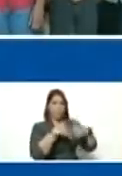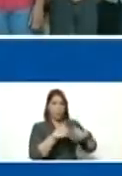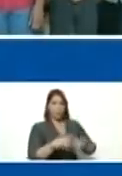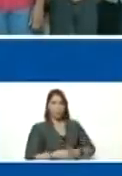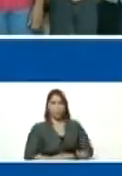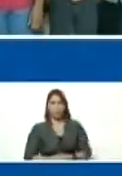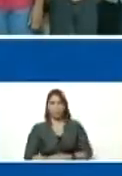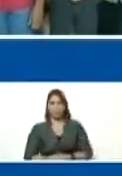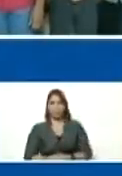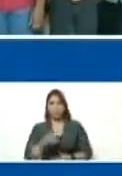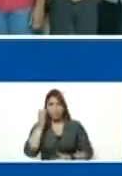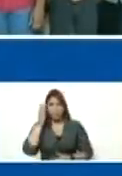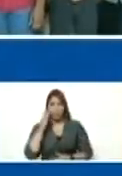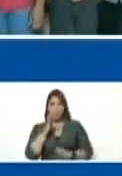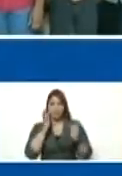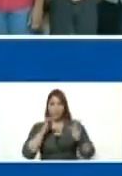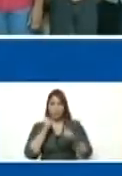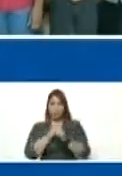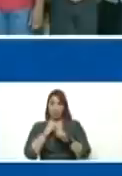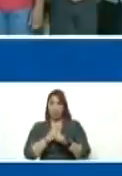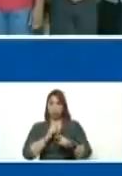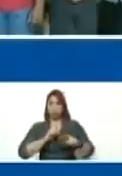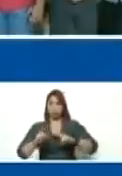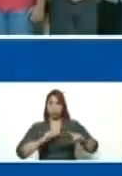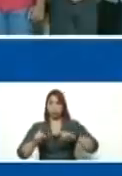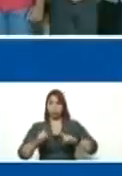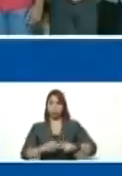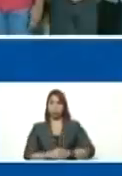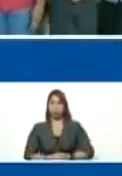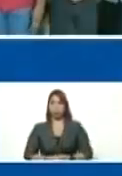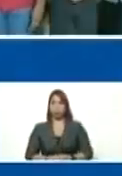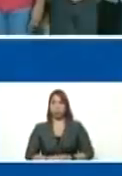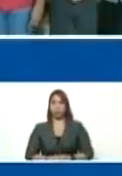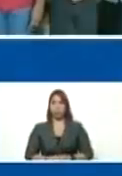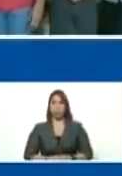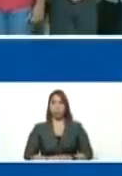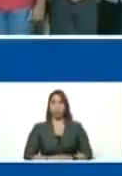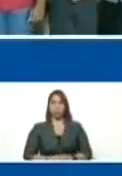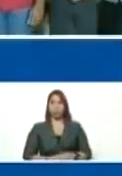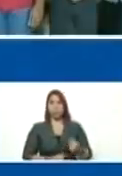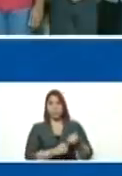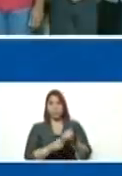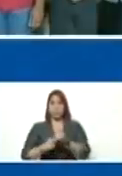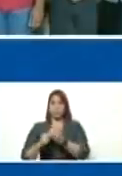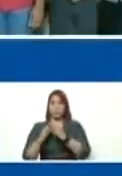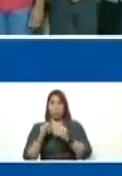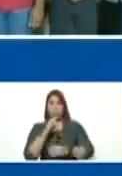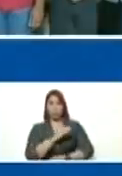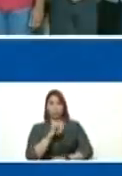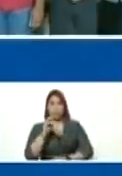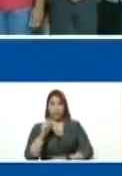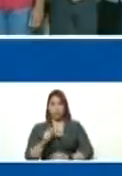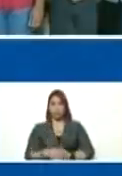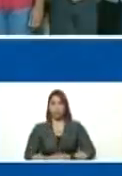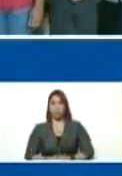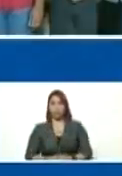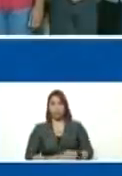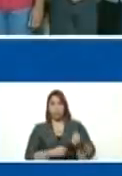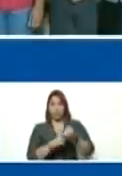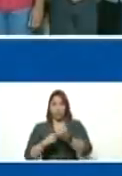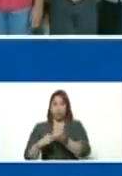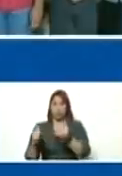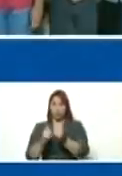Bueno, hay que crear un mecanismo de trabajo eficiente para apoyar a todos los CPT. Apoyarlos